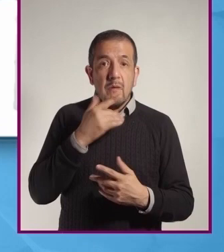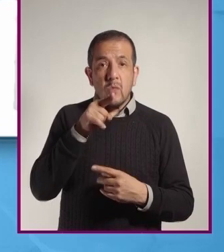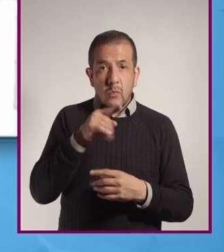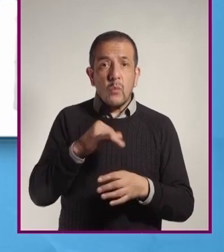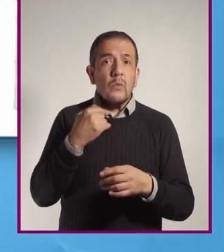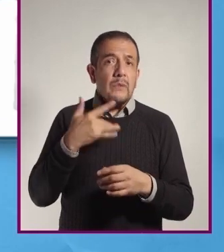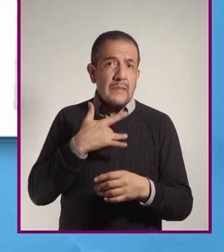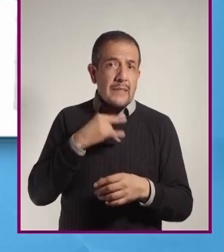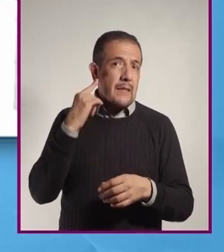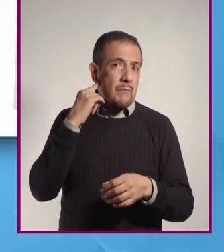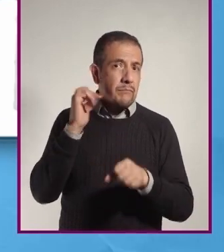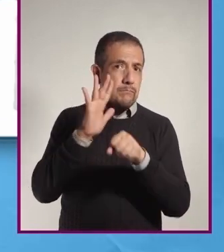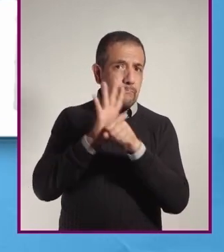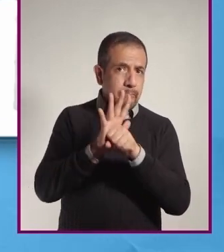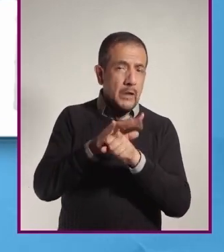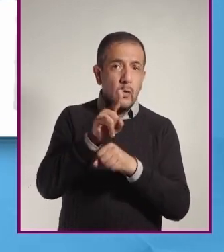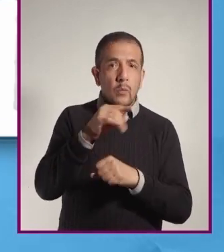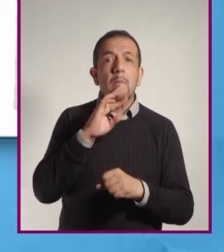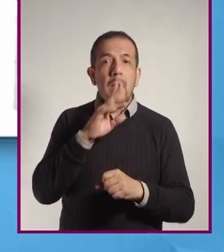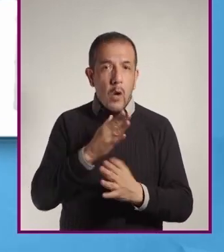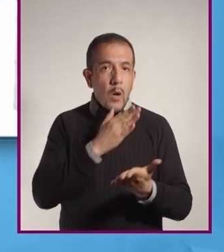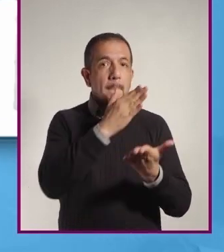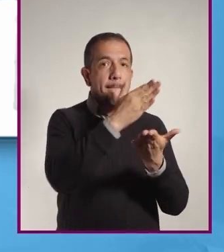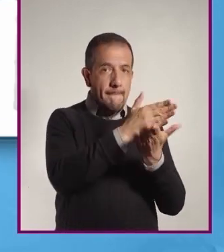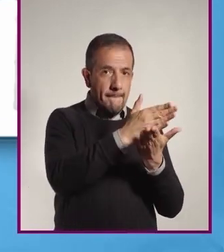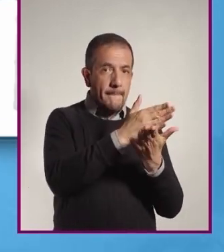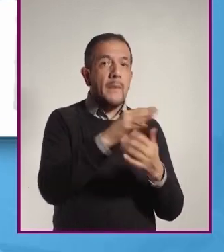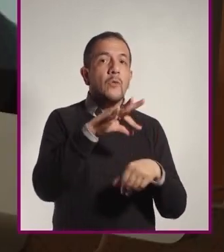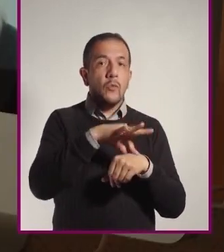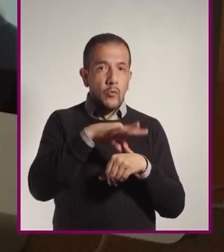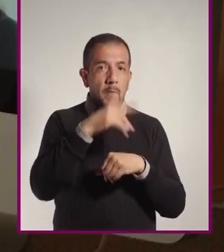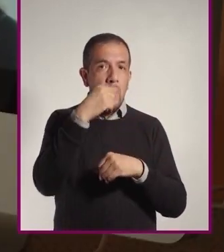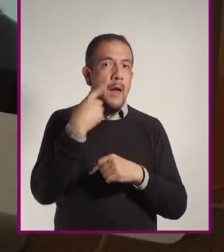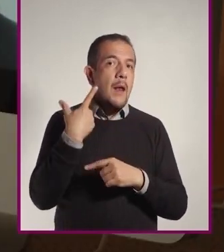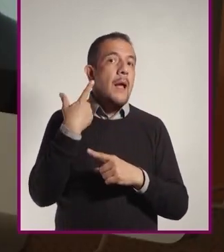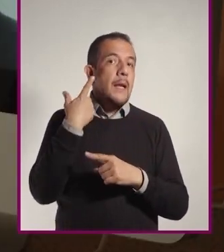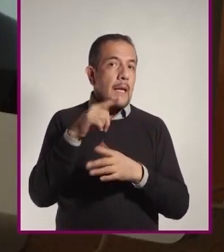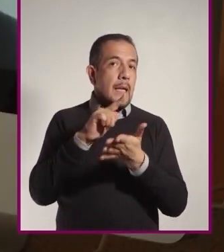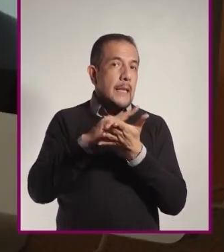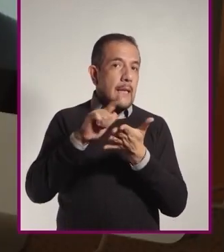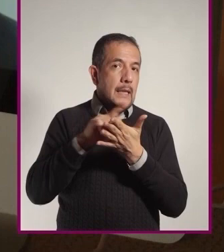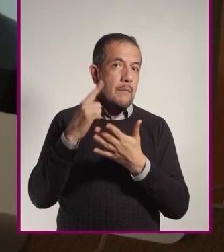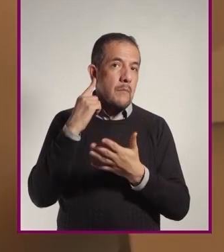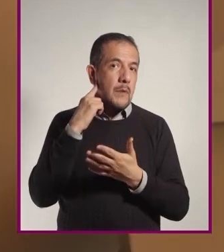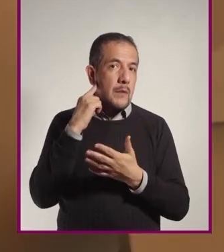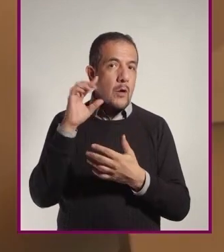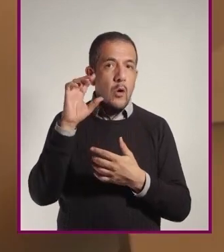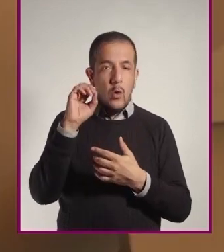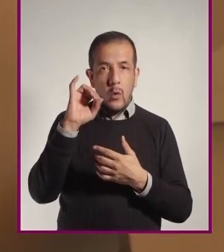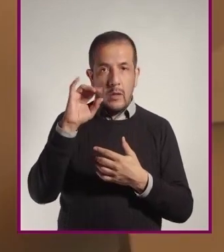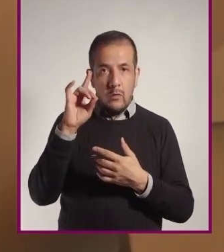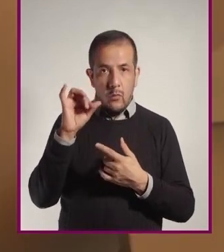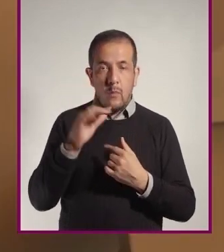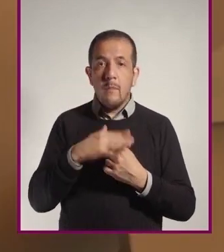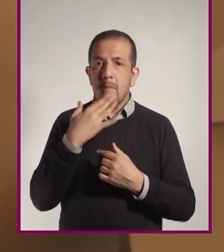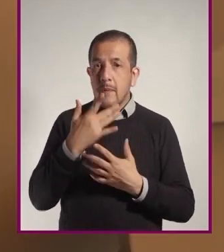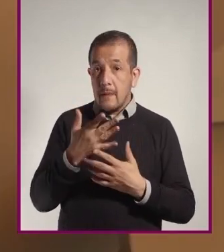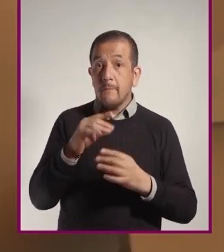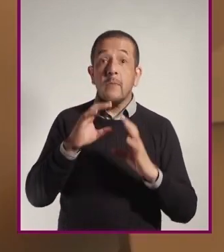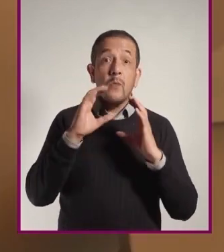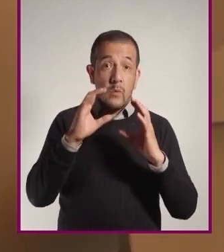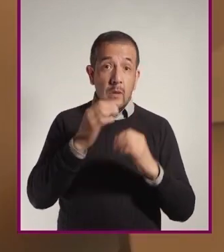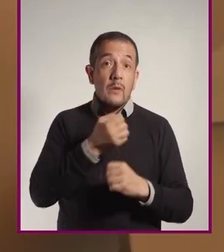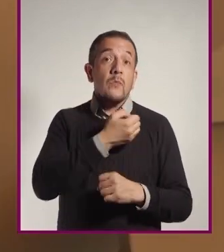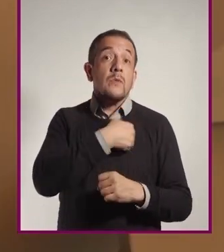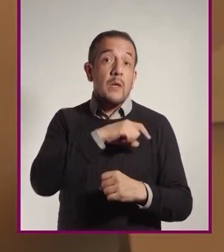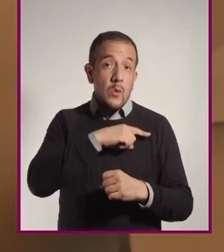algo así, es mejor vayan a que les dé el oído un especialista, ¿no? Claro, perfecto. Sin cuidados de la salud auditiva, ¿a qué